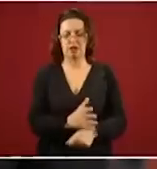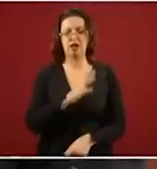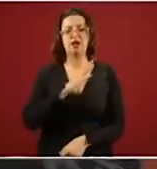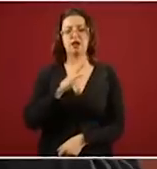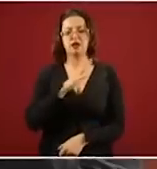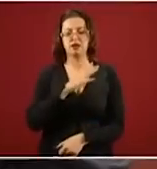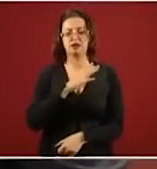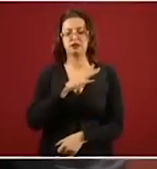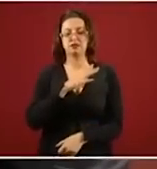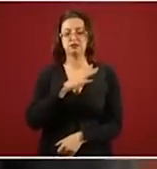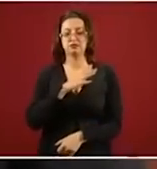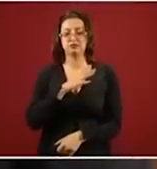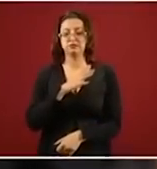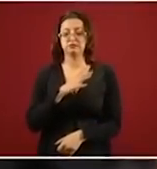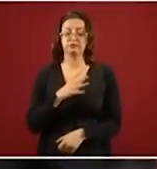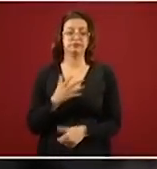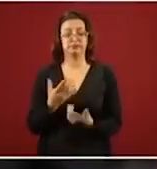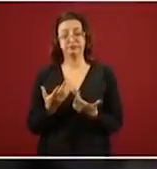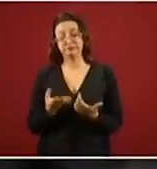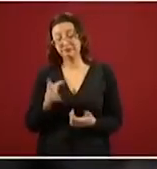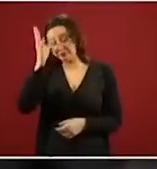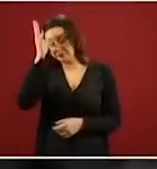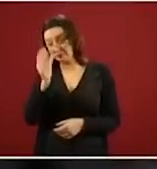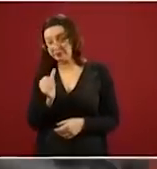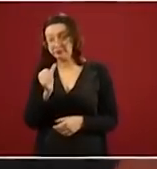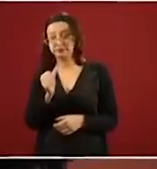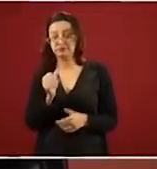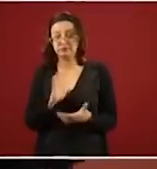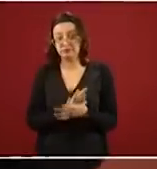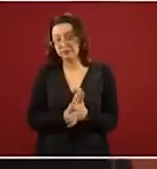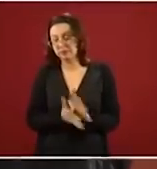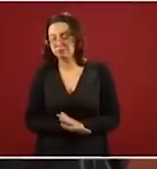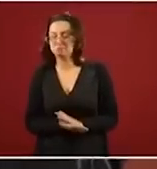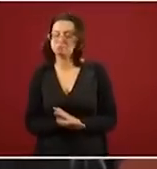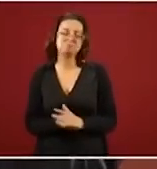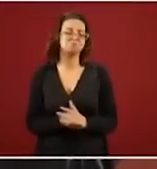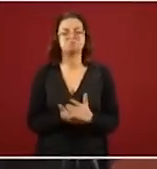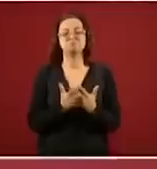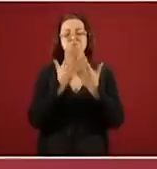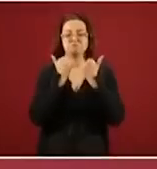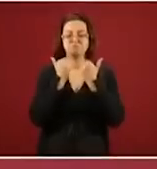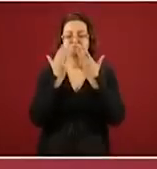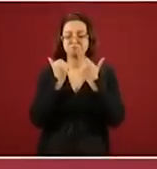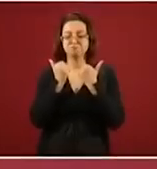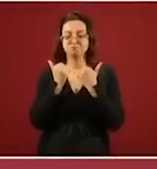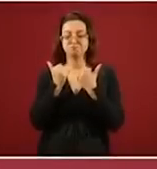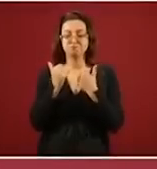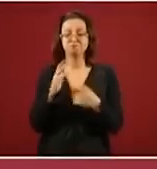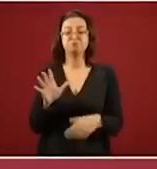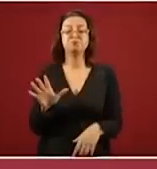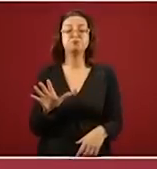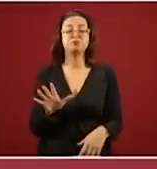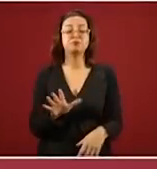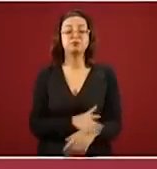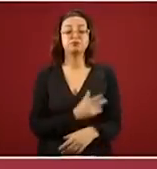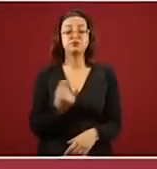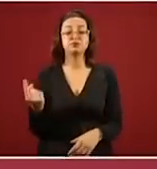que no hay arreglo por qué en algunos casos